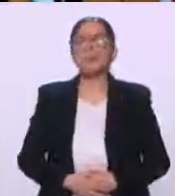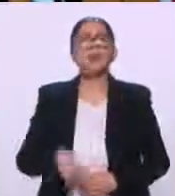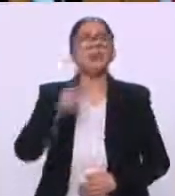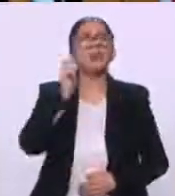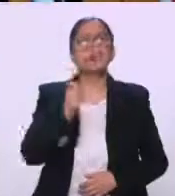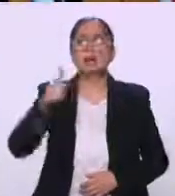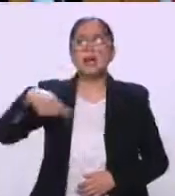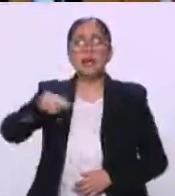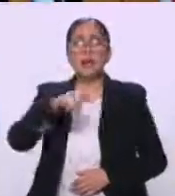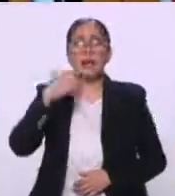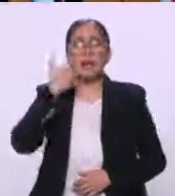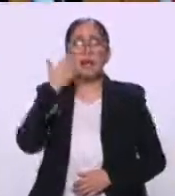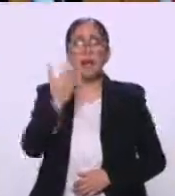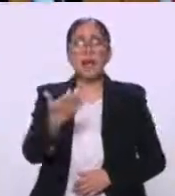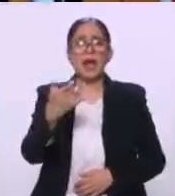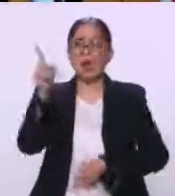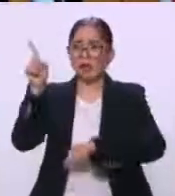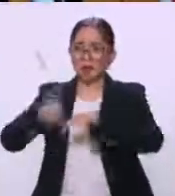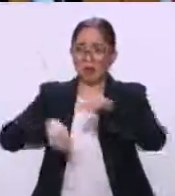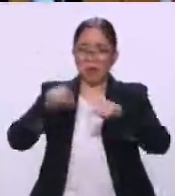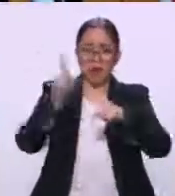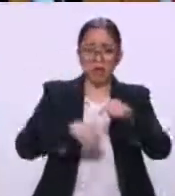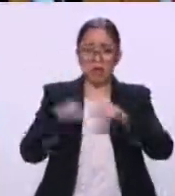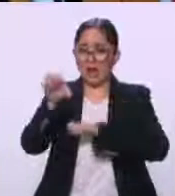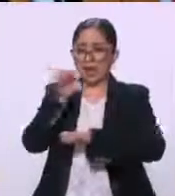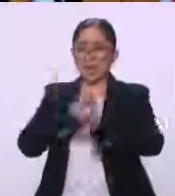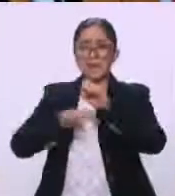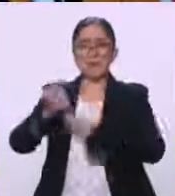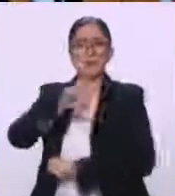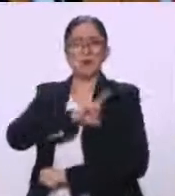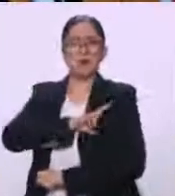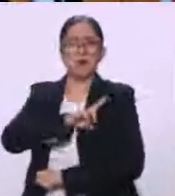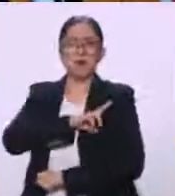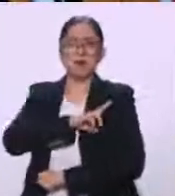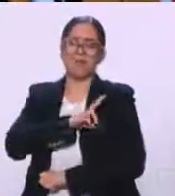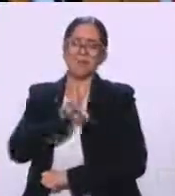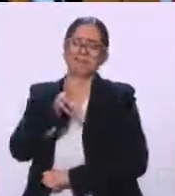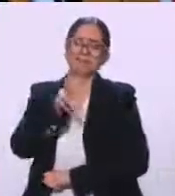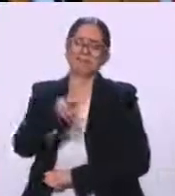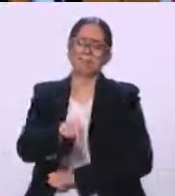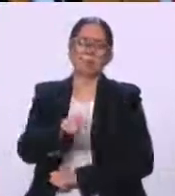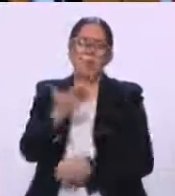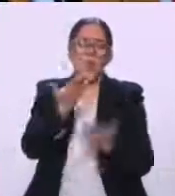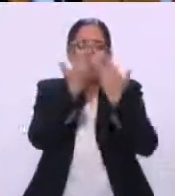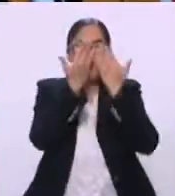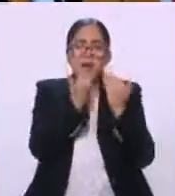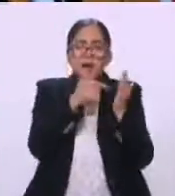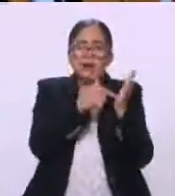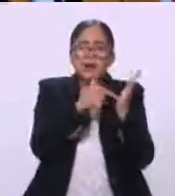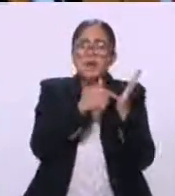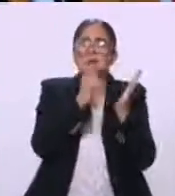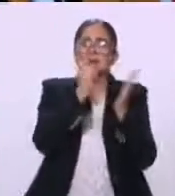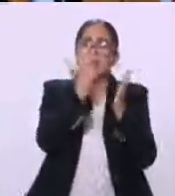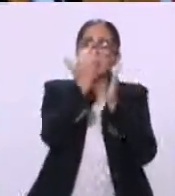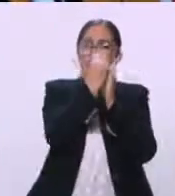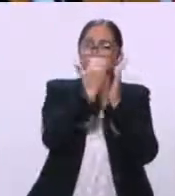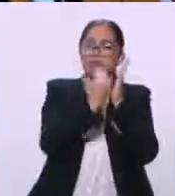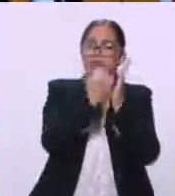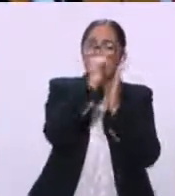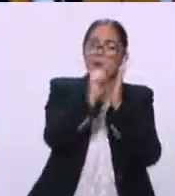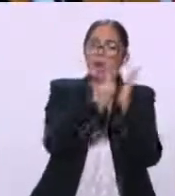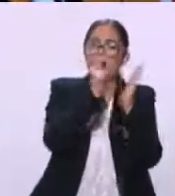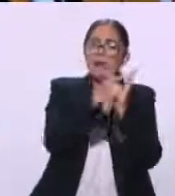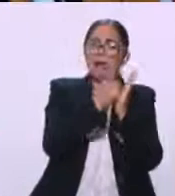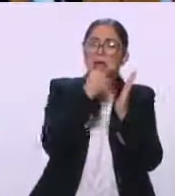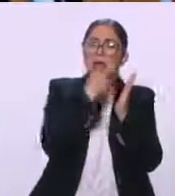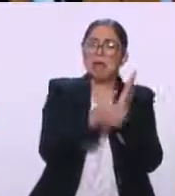algún tipo de energía particular. Eso es un pretexto. No hay ningún párrafo de la política que señale